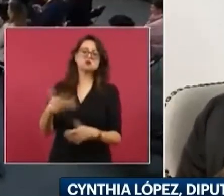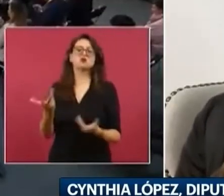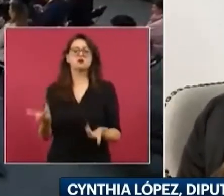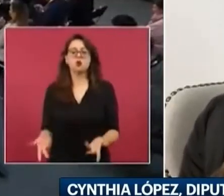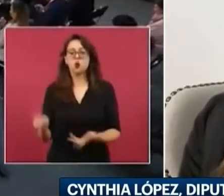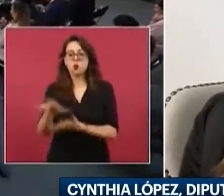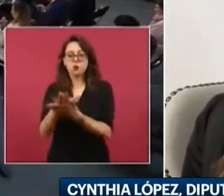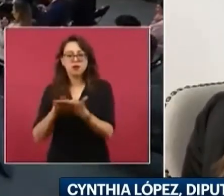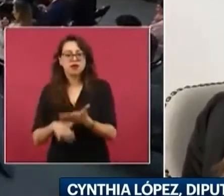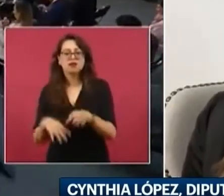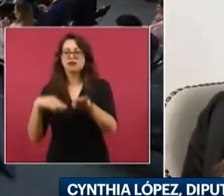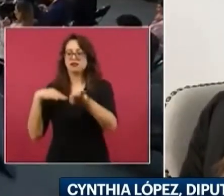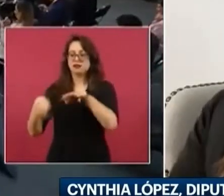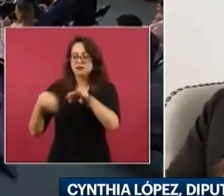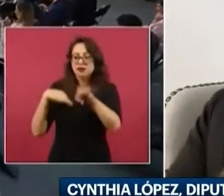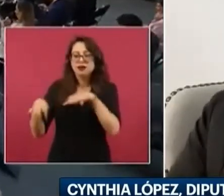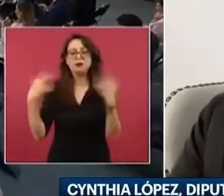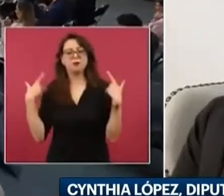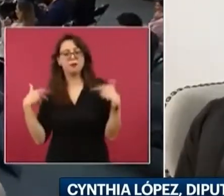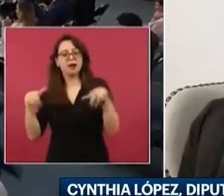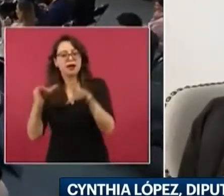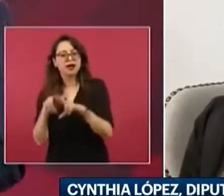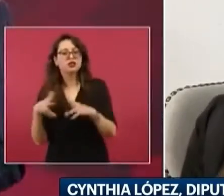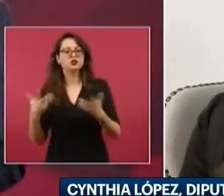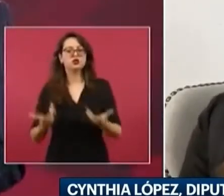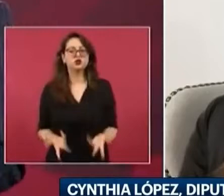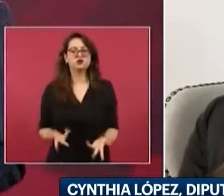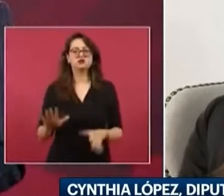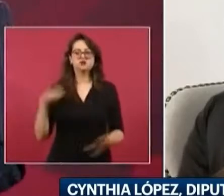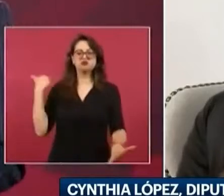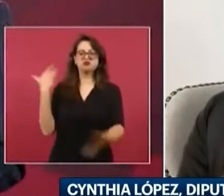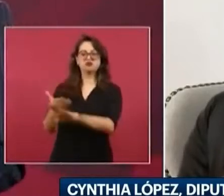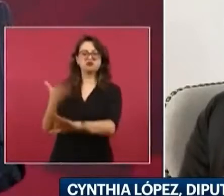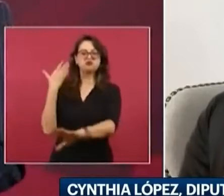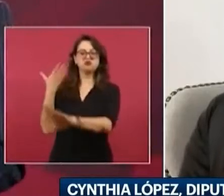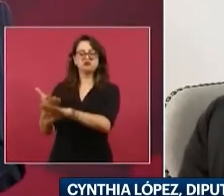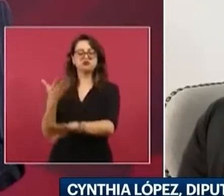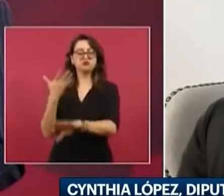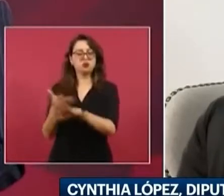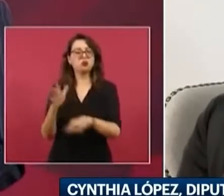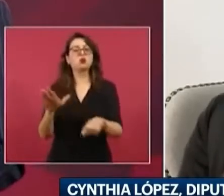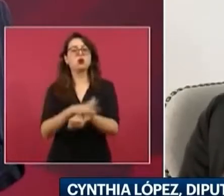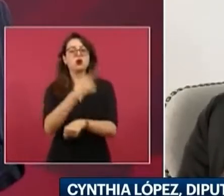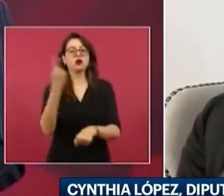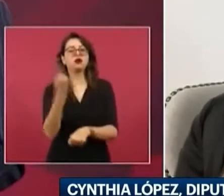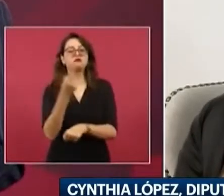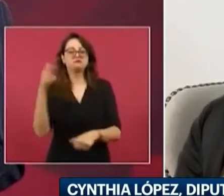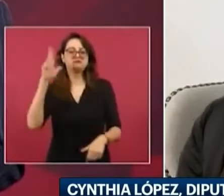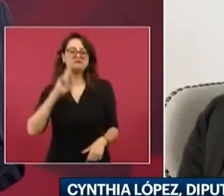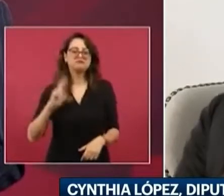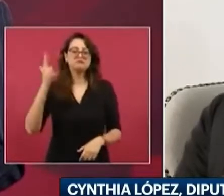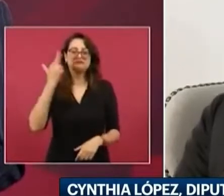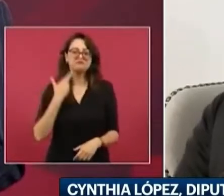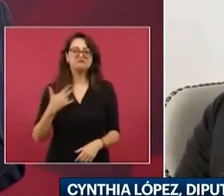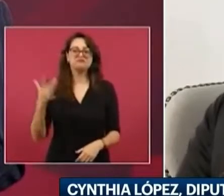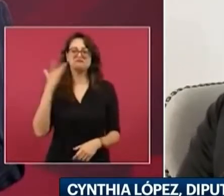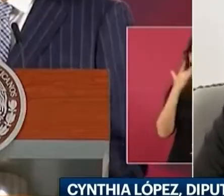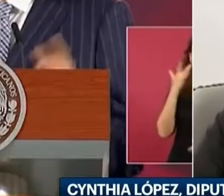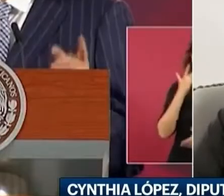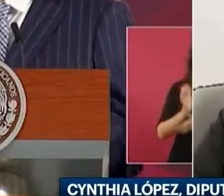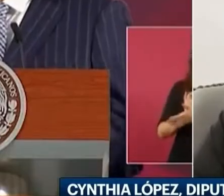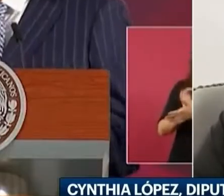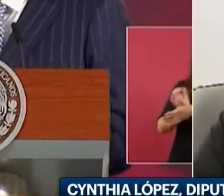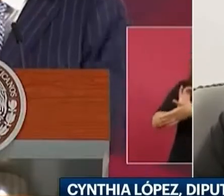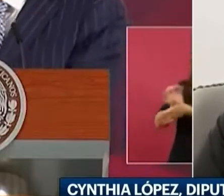afectar esta Alianza del Pacífico, que va mucho más allá de esto. Y ahora, de acuerdo, de acuerdo, diputada. Y usted ha hecho una pregunta y un interrogante